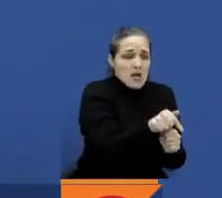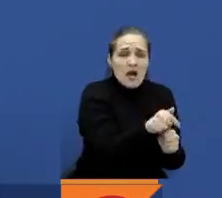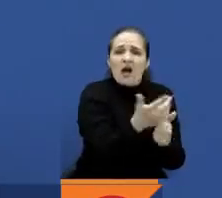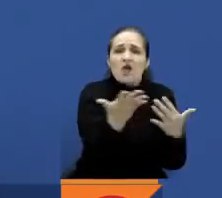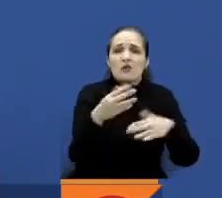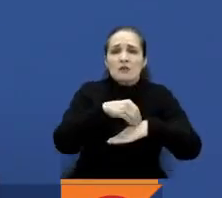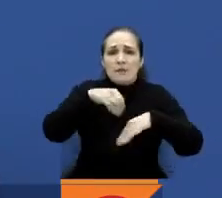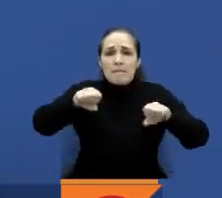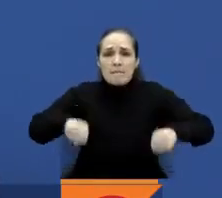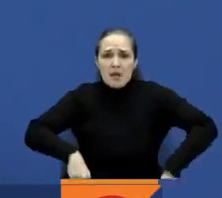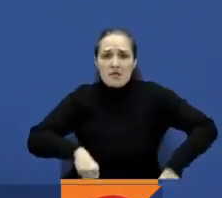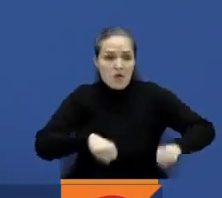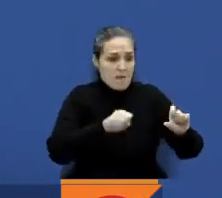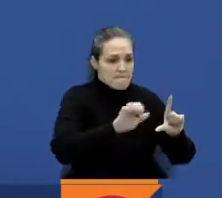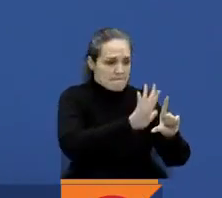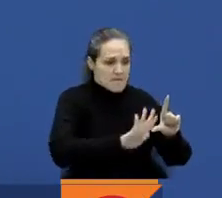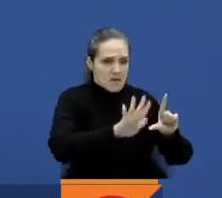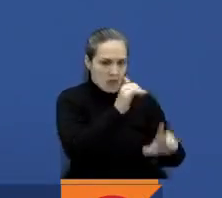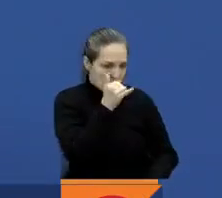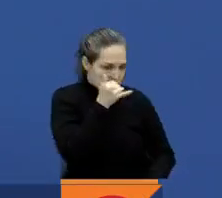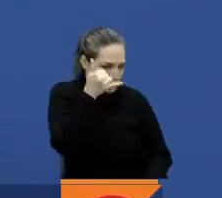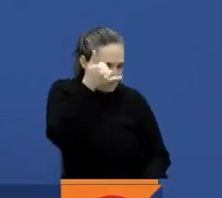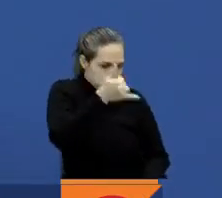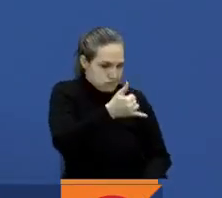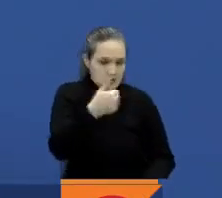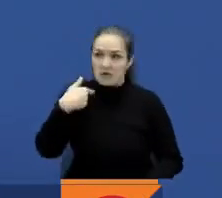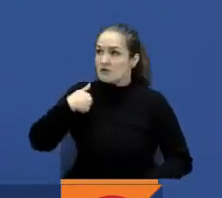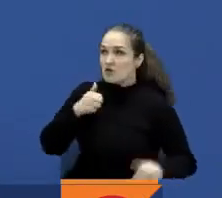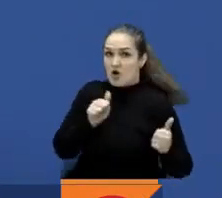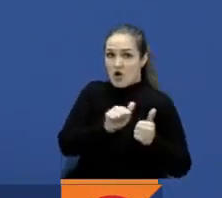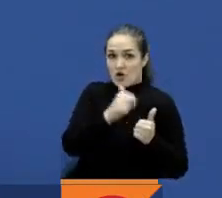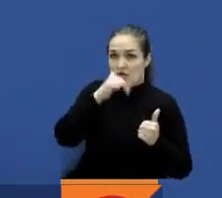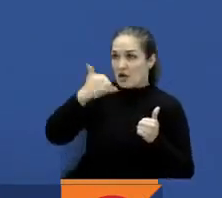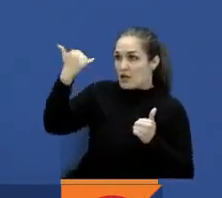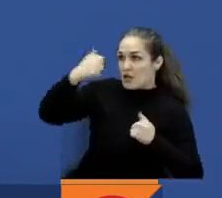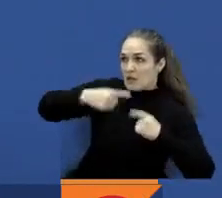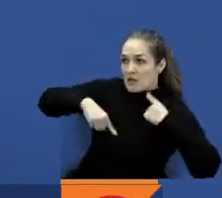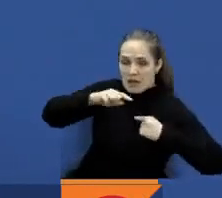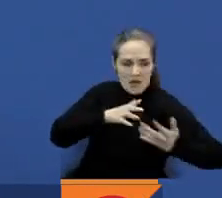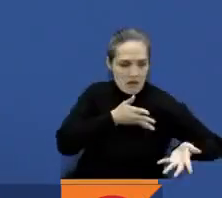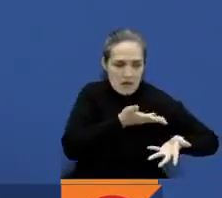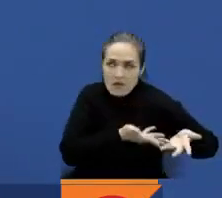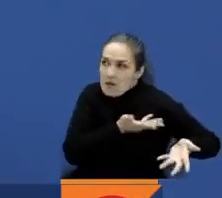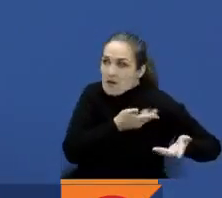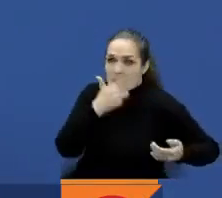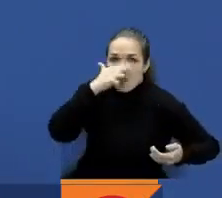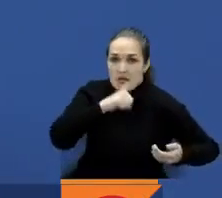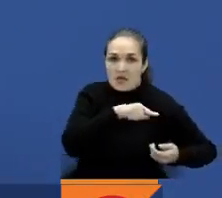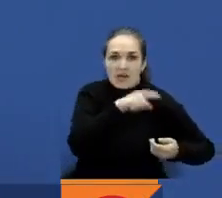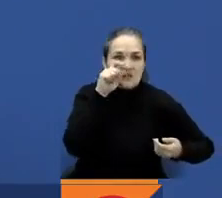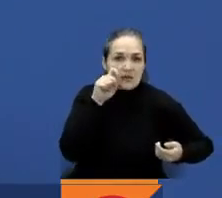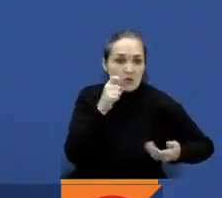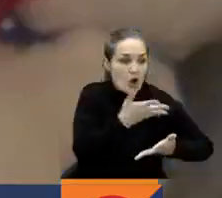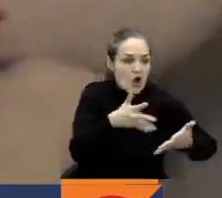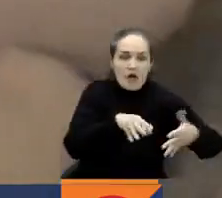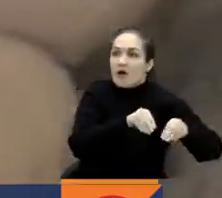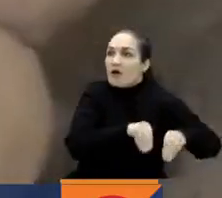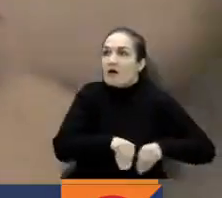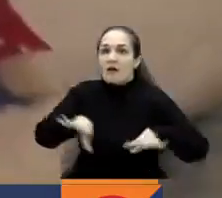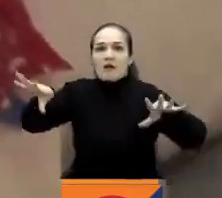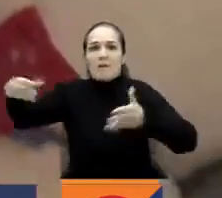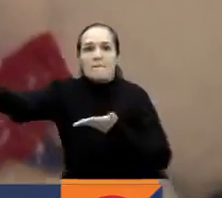los cuales habría grabado en video para comercializarlos con ciudadanos extranjeros a través de plataformas virtuales